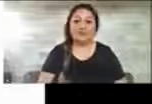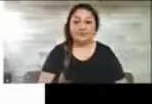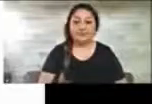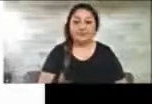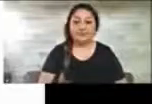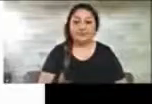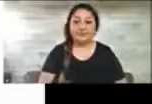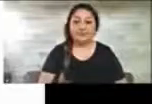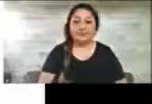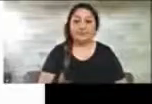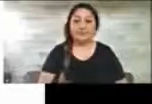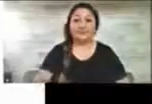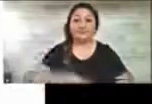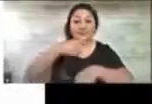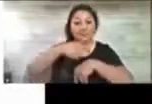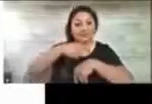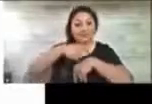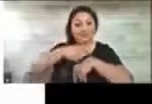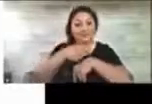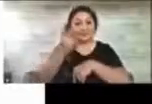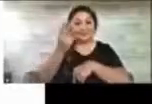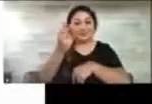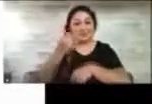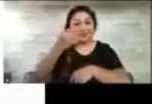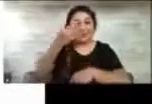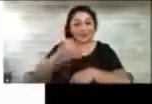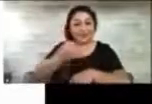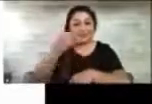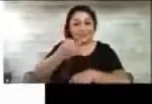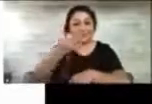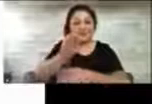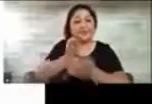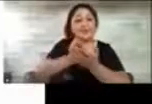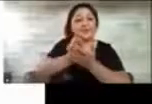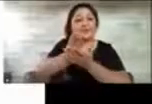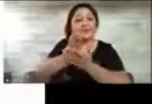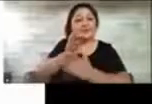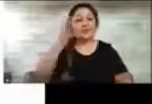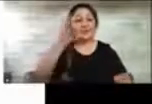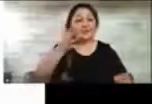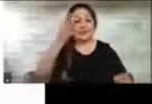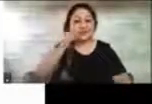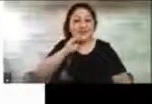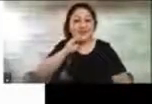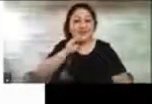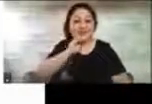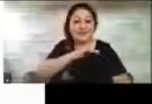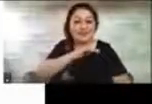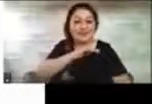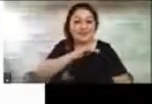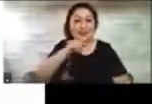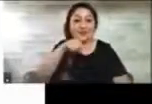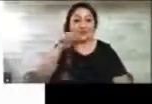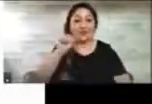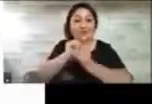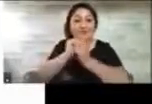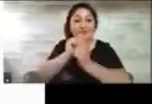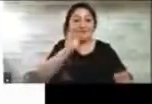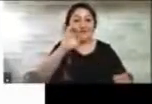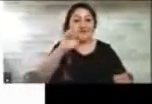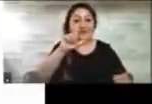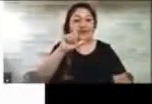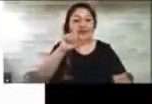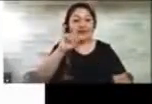Justo cuando son las 12 en punto, vamos a partir la siguiente charla relámpago, en la que nos va a acompañar Felipe Ladrón